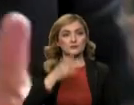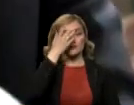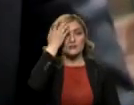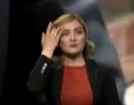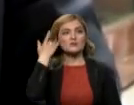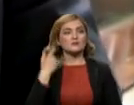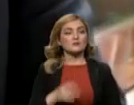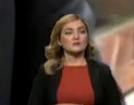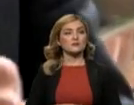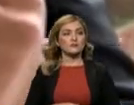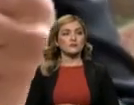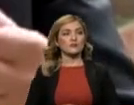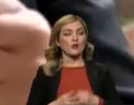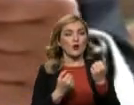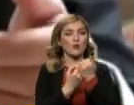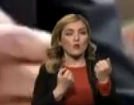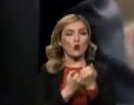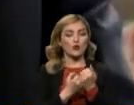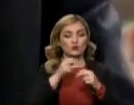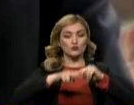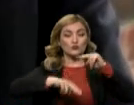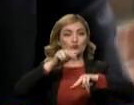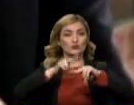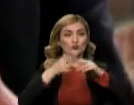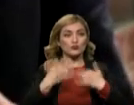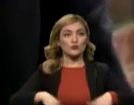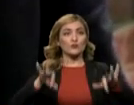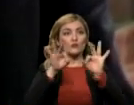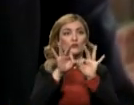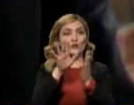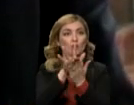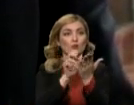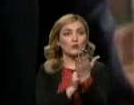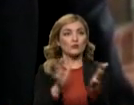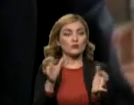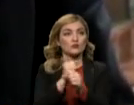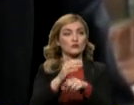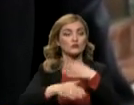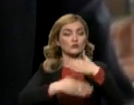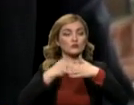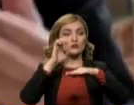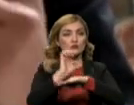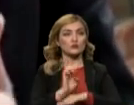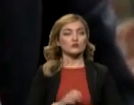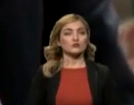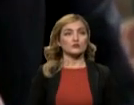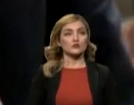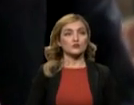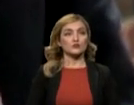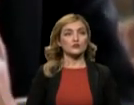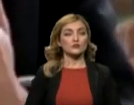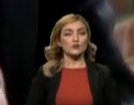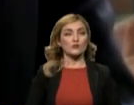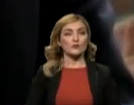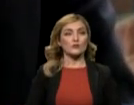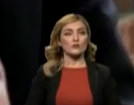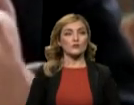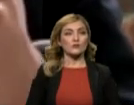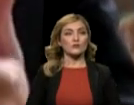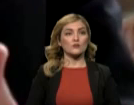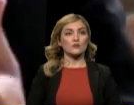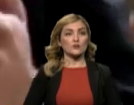construcción y del sistema financiero son vitales para lograr este gran proyecto a nivel nacional, pero sobre todo nos